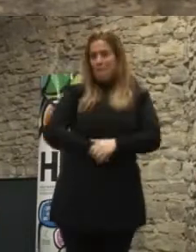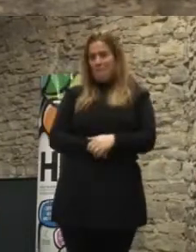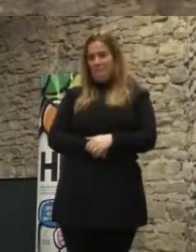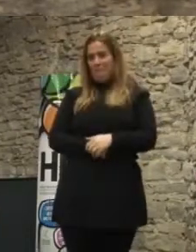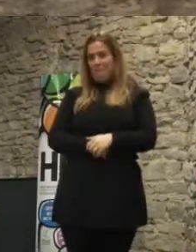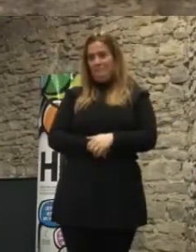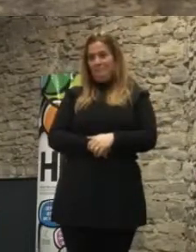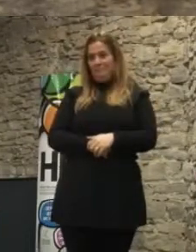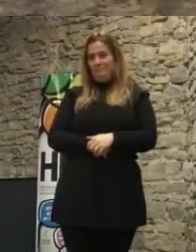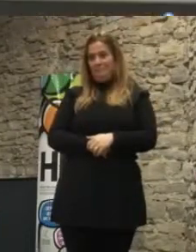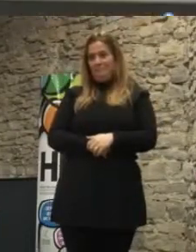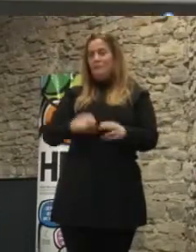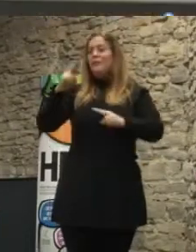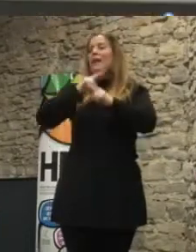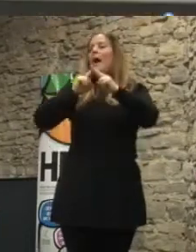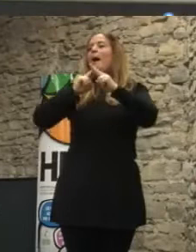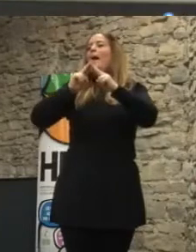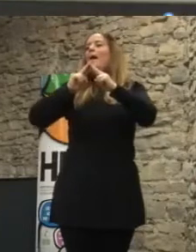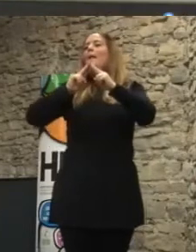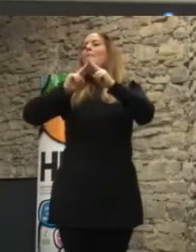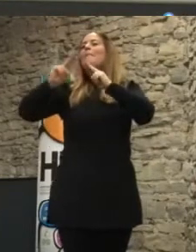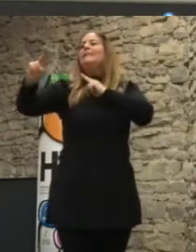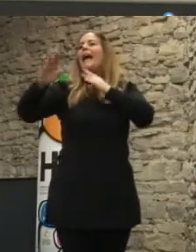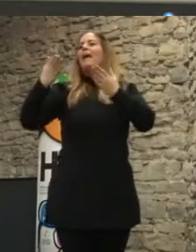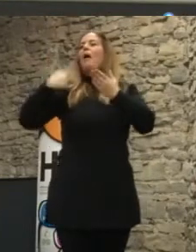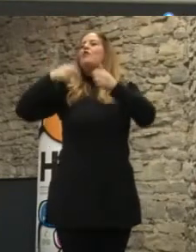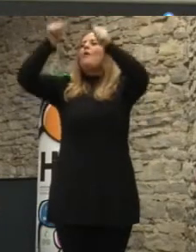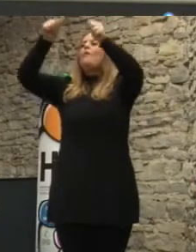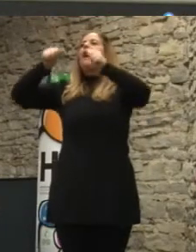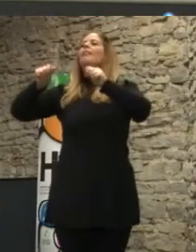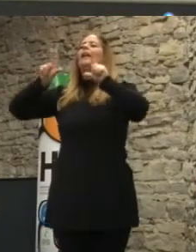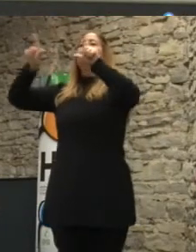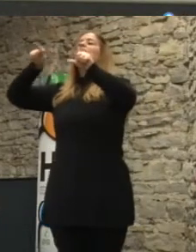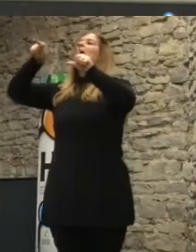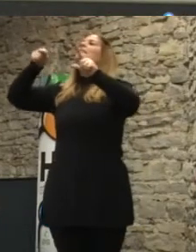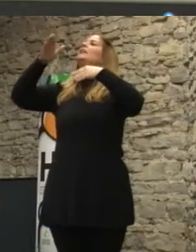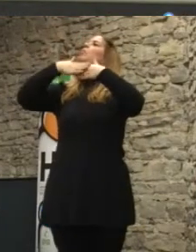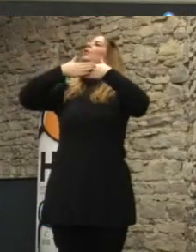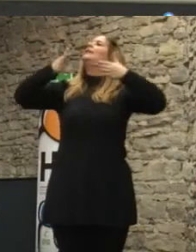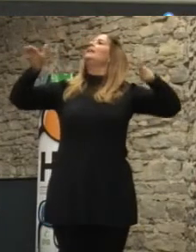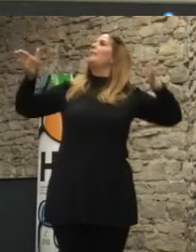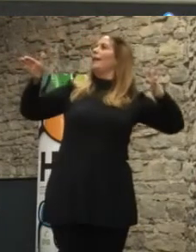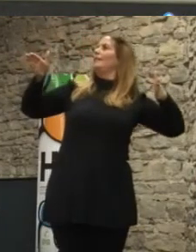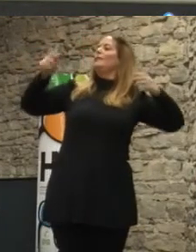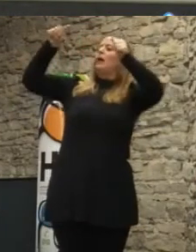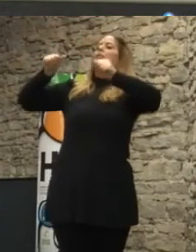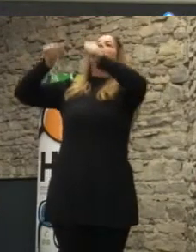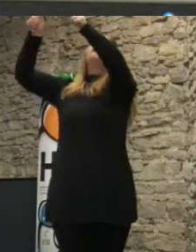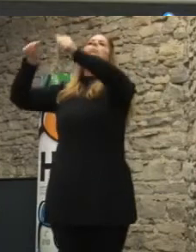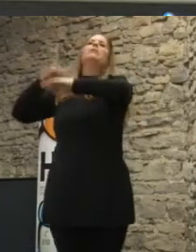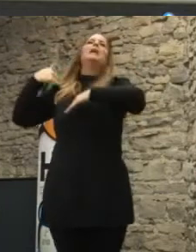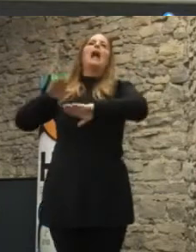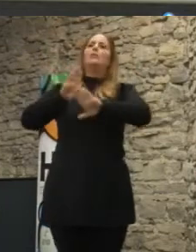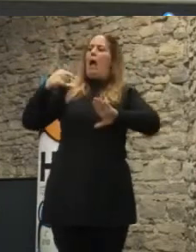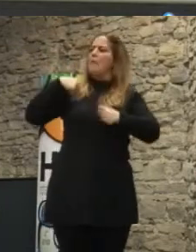poner un cartel que estas puertas están abiertas, porque esto no es, porque es que a mí me pasa, porque esto a mí me pasa. Me pasa muchas